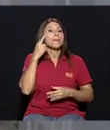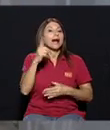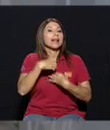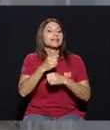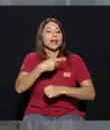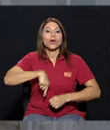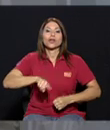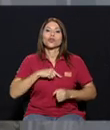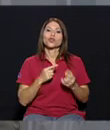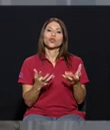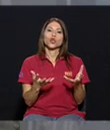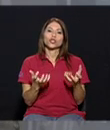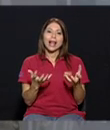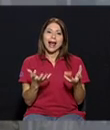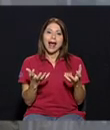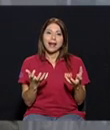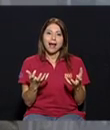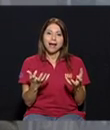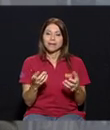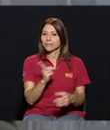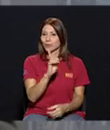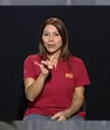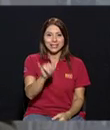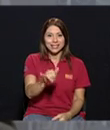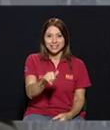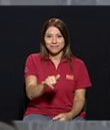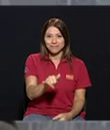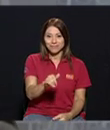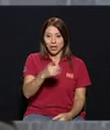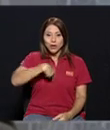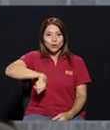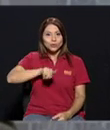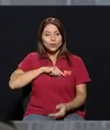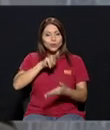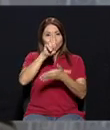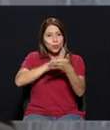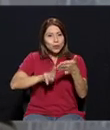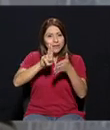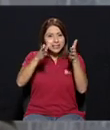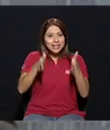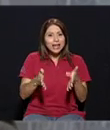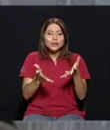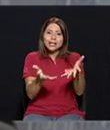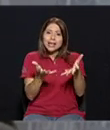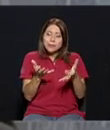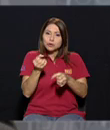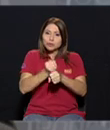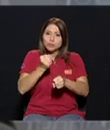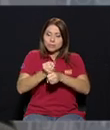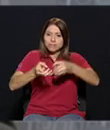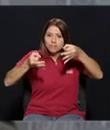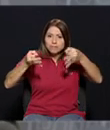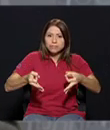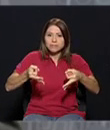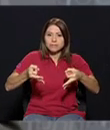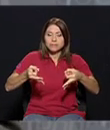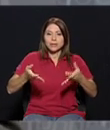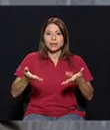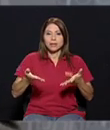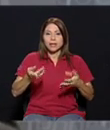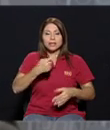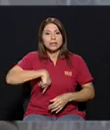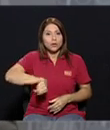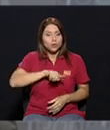así. Nadie costarricense es más interesado que los universitarios en hacer las cosas bien.